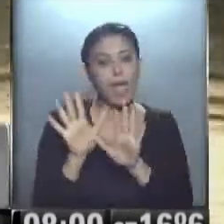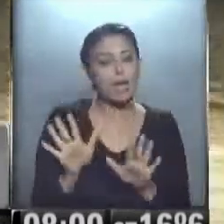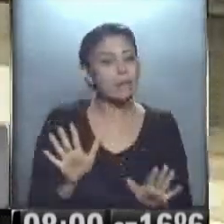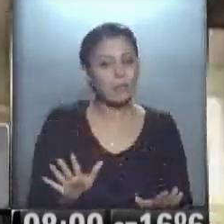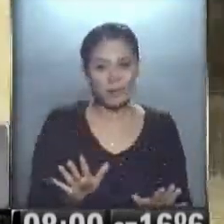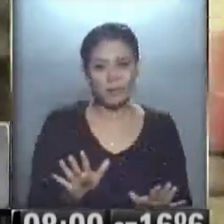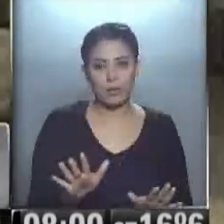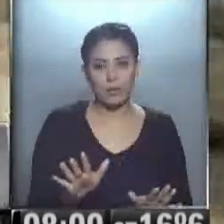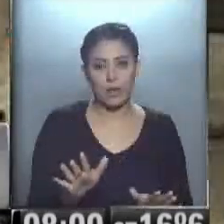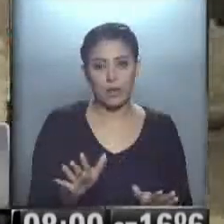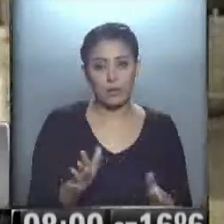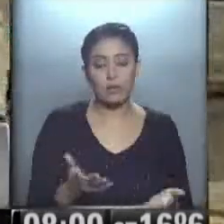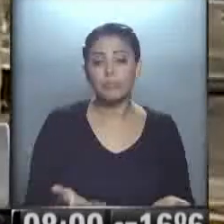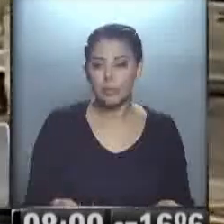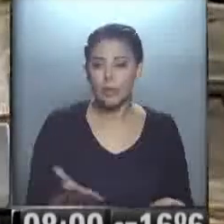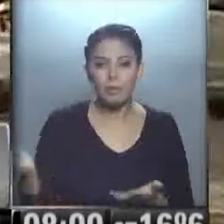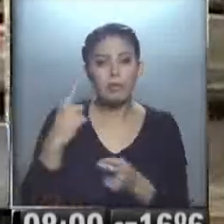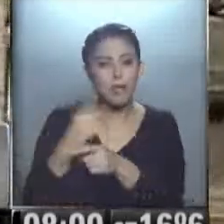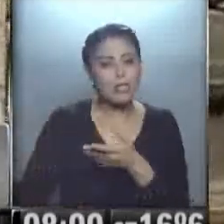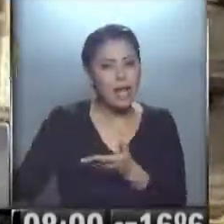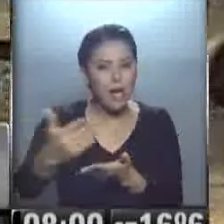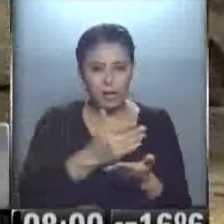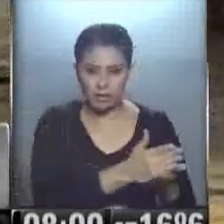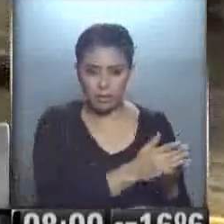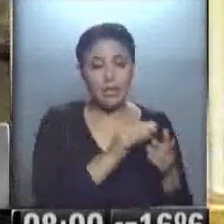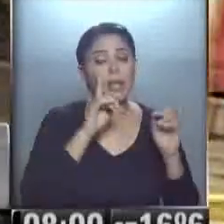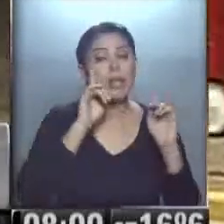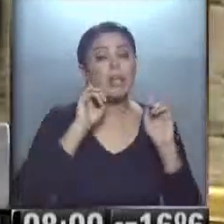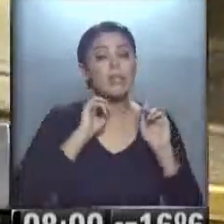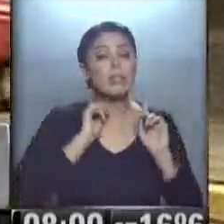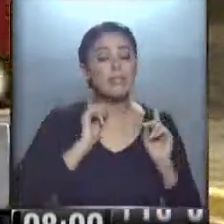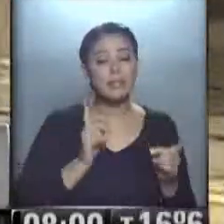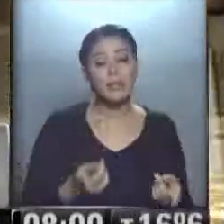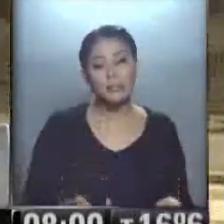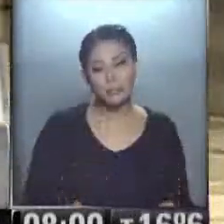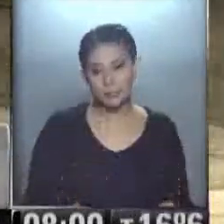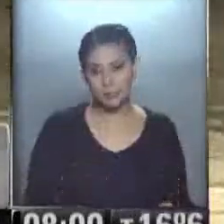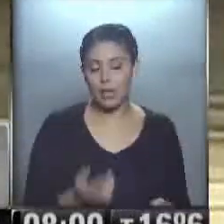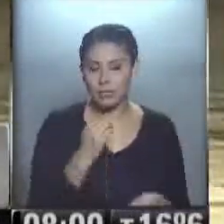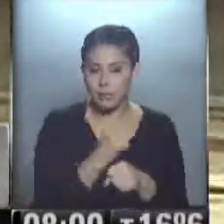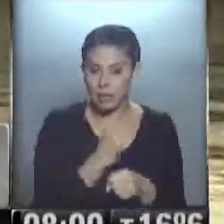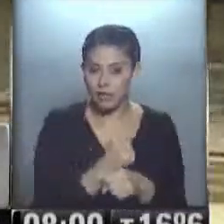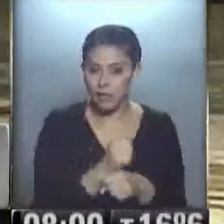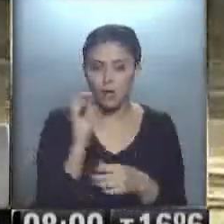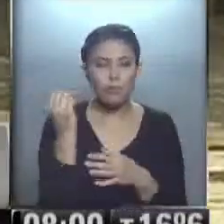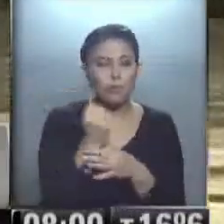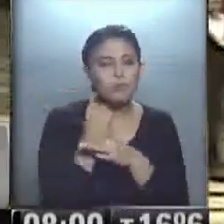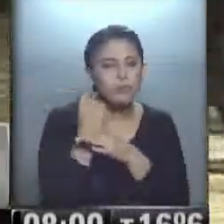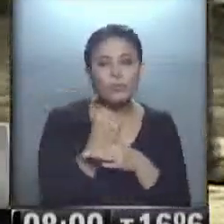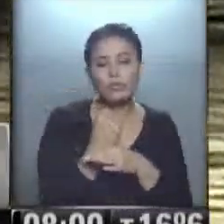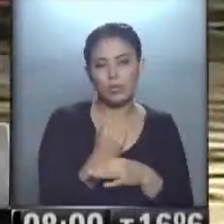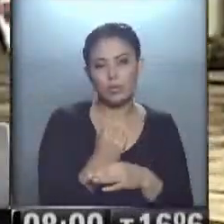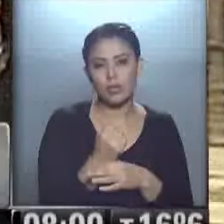de ser removido de ese lugar pero también naturalmente están trabajando en los profesionales que actúan